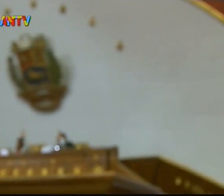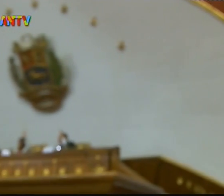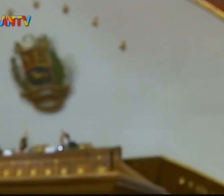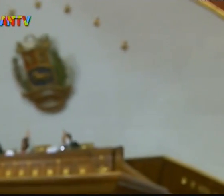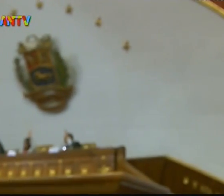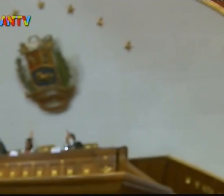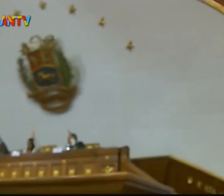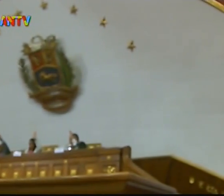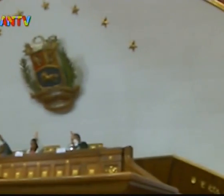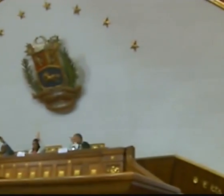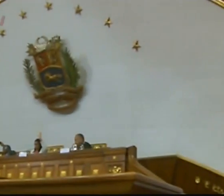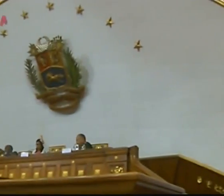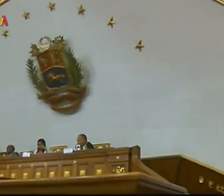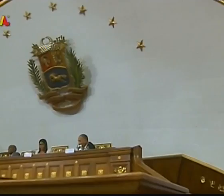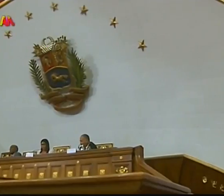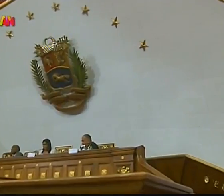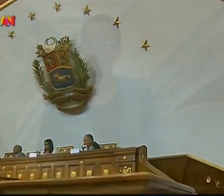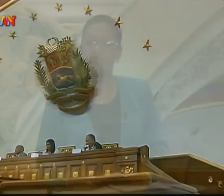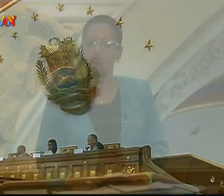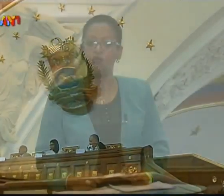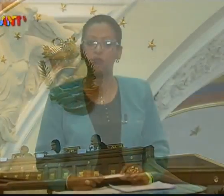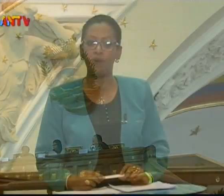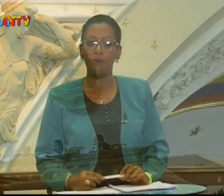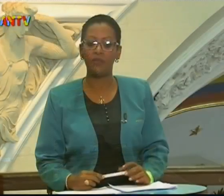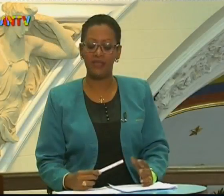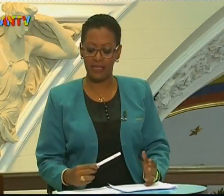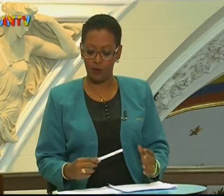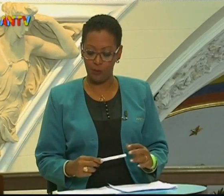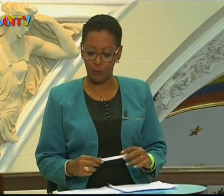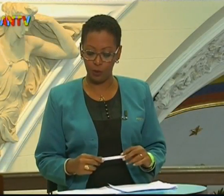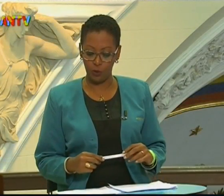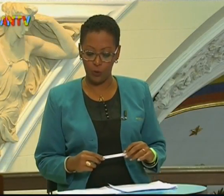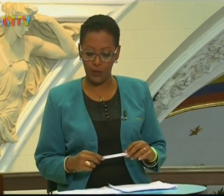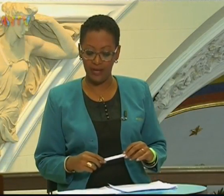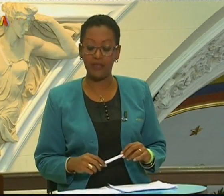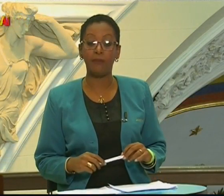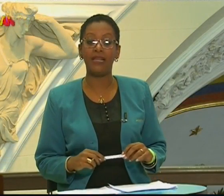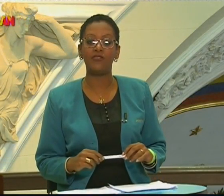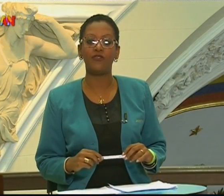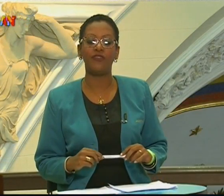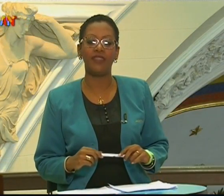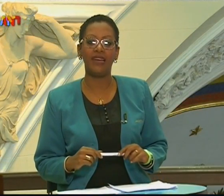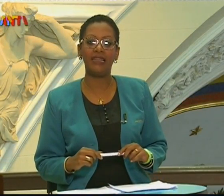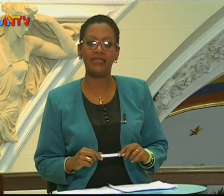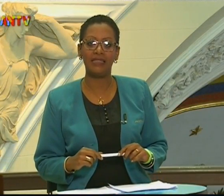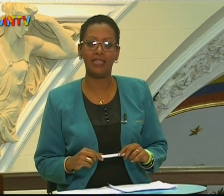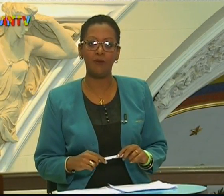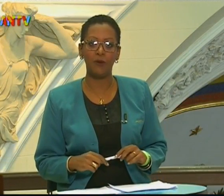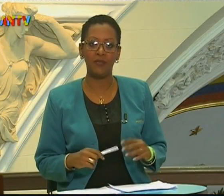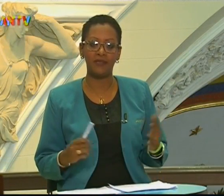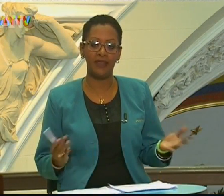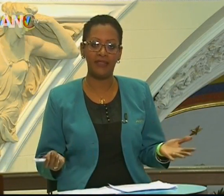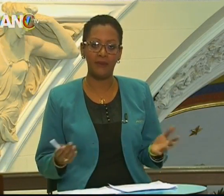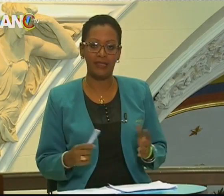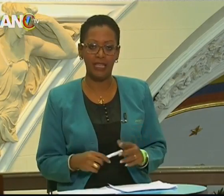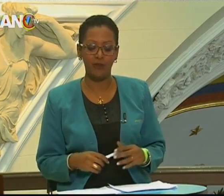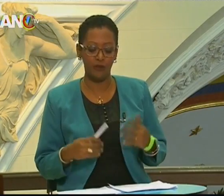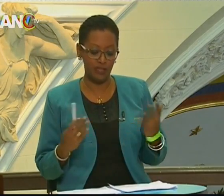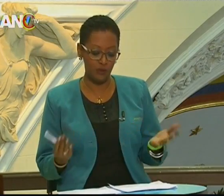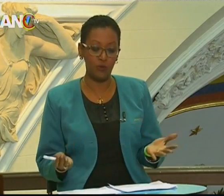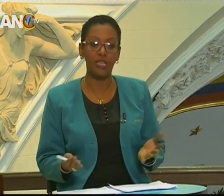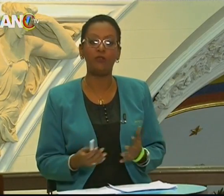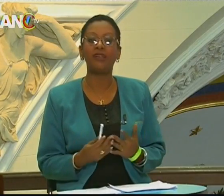Bien, usuarias y usuarios de ANTV, a esta hora de la tarde continuamos desde el Salón Protocolar del Palacio Federal Legislativo, donde se están